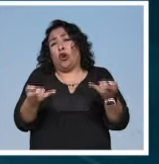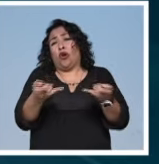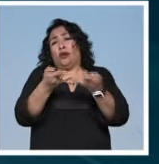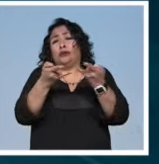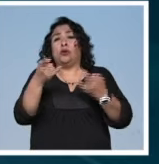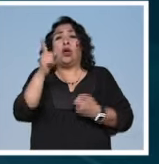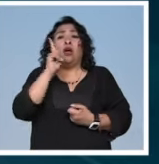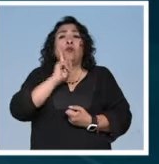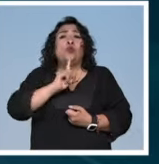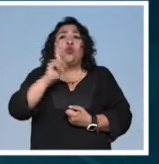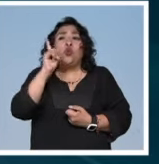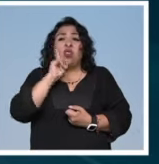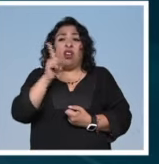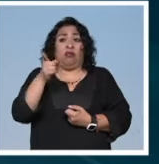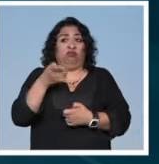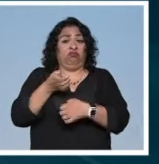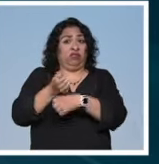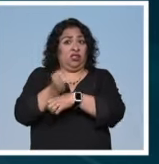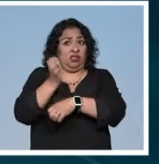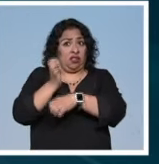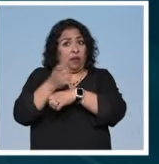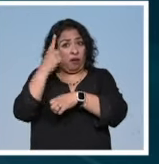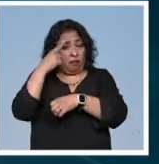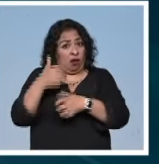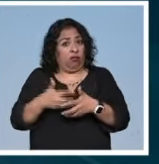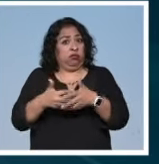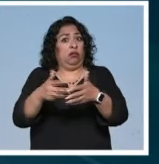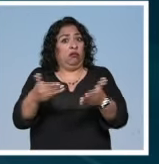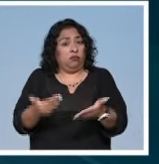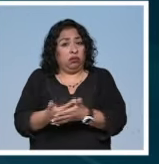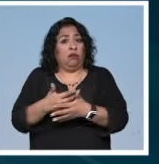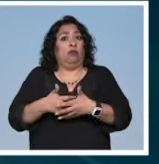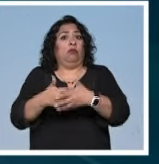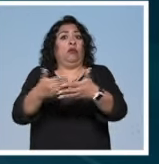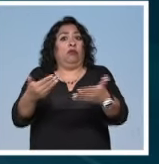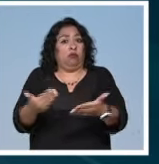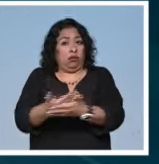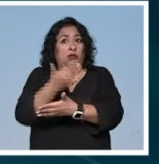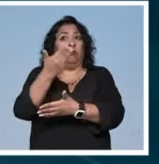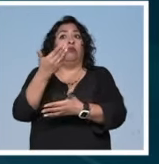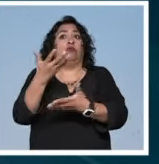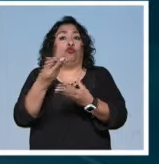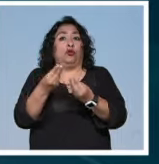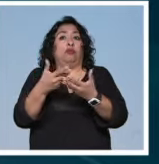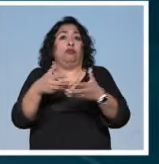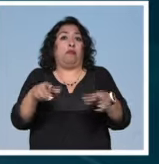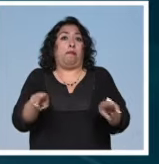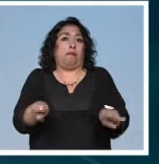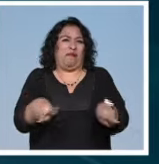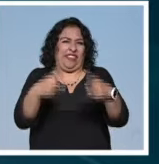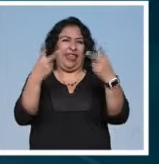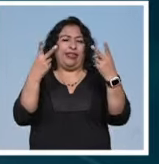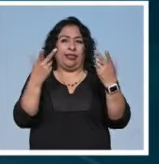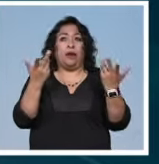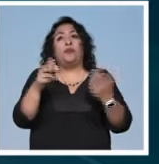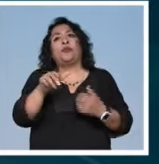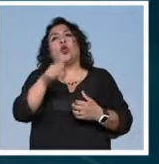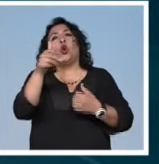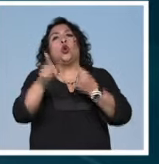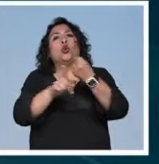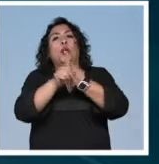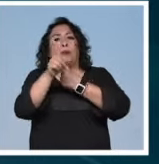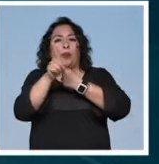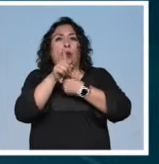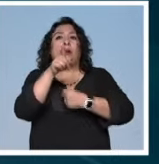estas mujeres son esclavizadas con fines reproductivos para explotar este creciente mercado. Otro problema